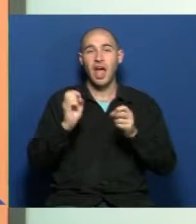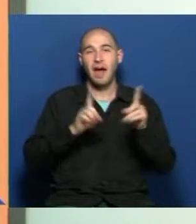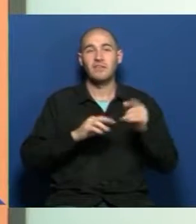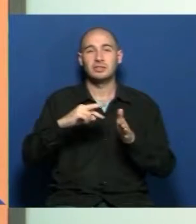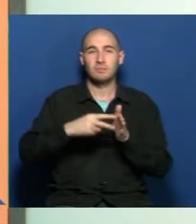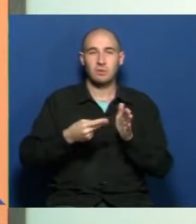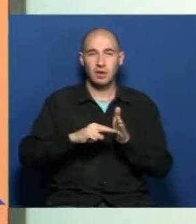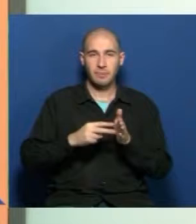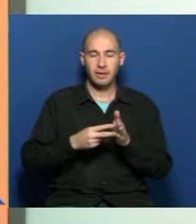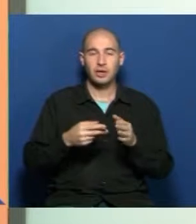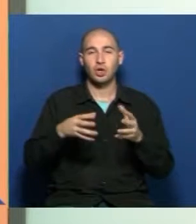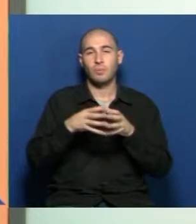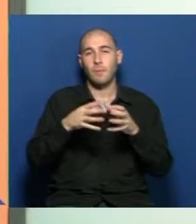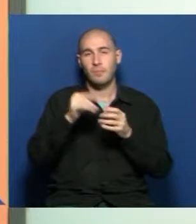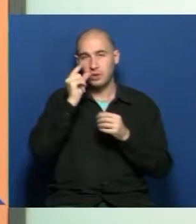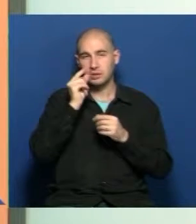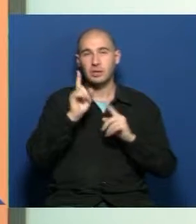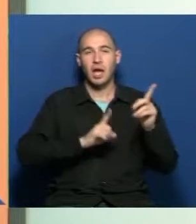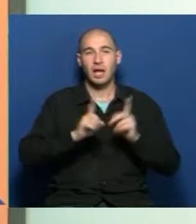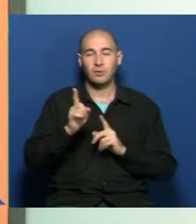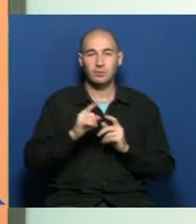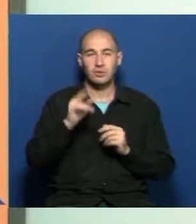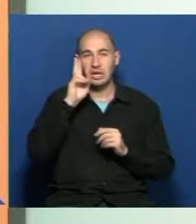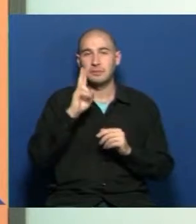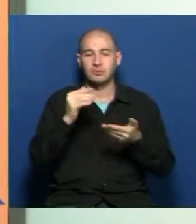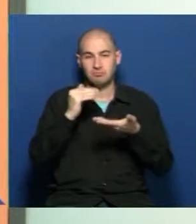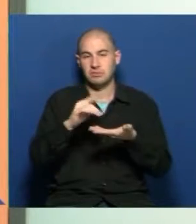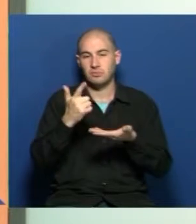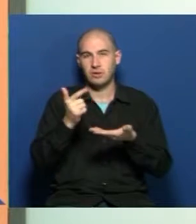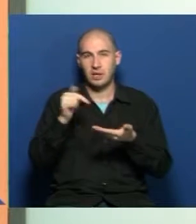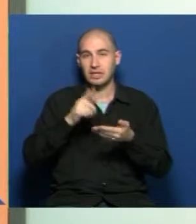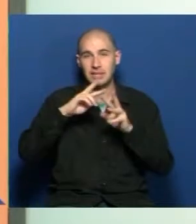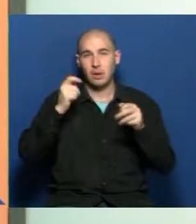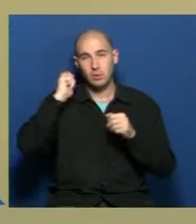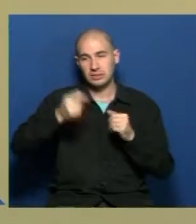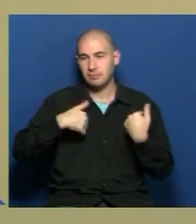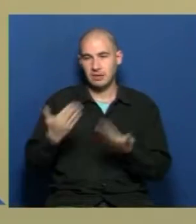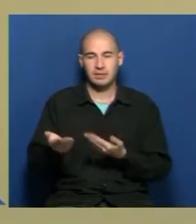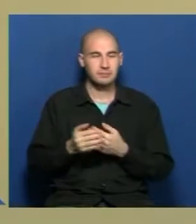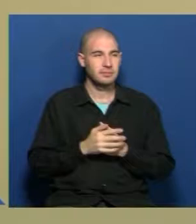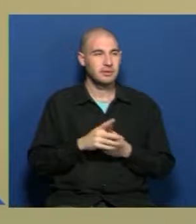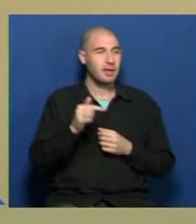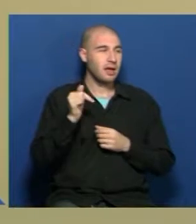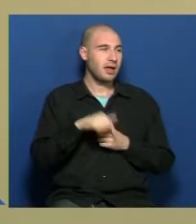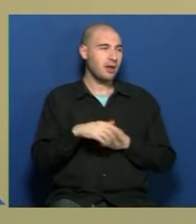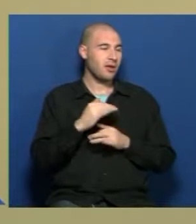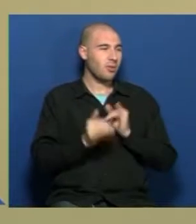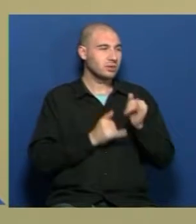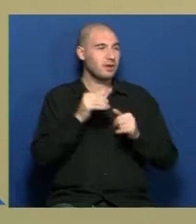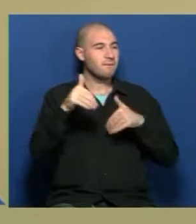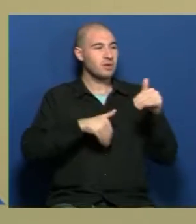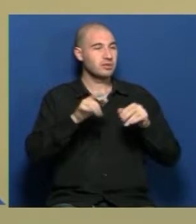problemas con que alguna agrupación no haya respetado el piso y el tema sea judicializado. Nos metemos de lleno con el